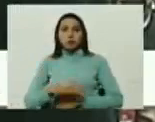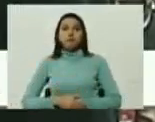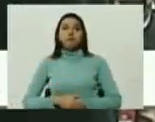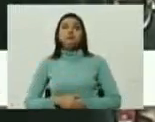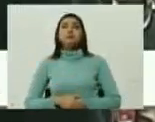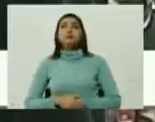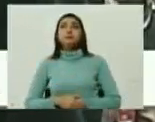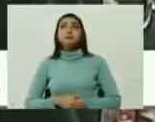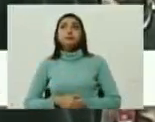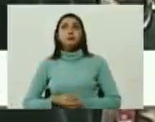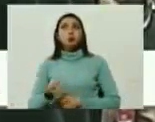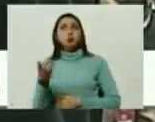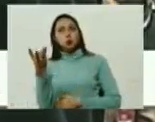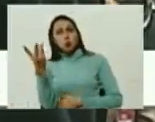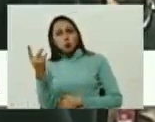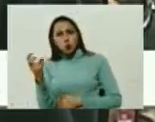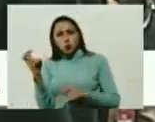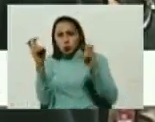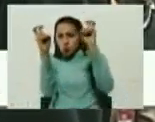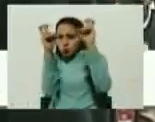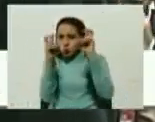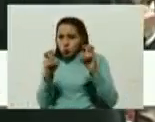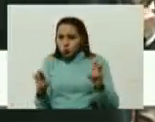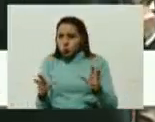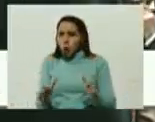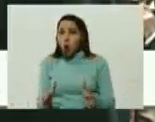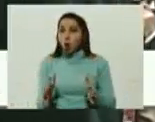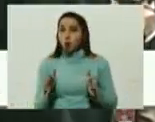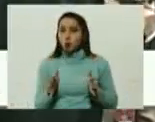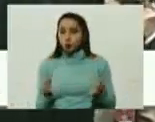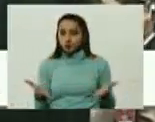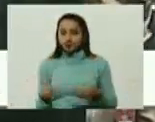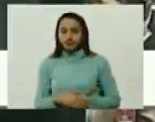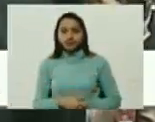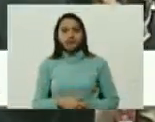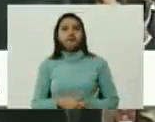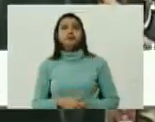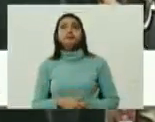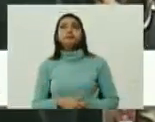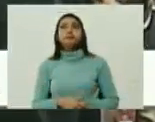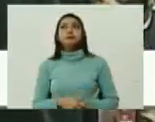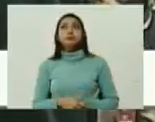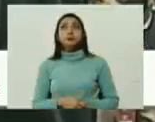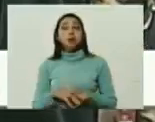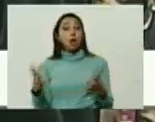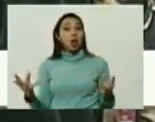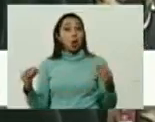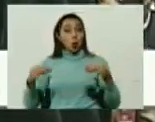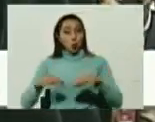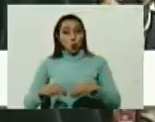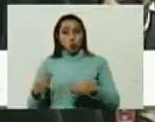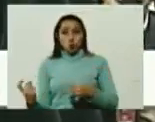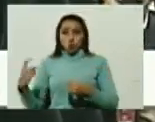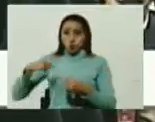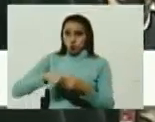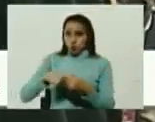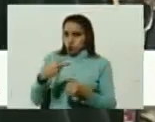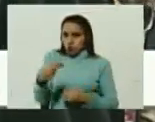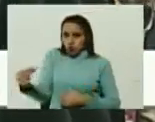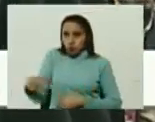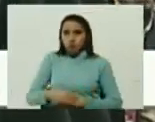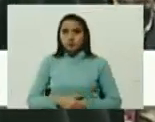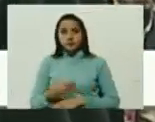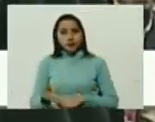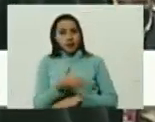algunos de estos logros no es con este acuerdo compatriota diputado que me